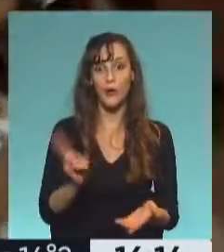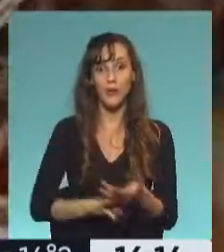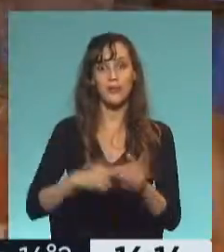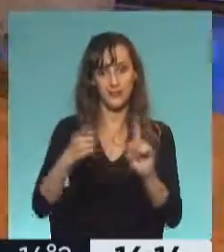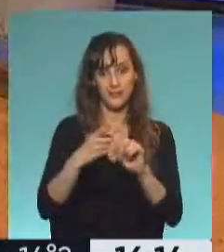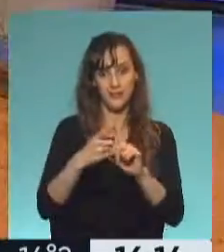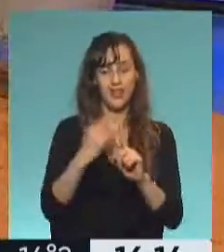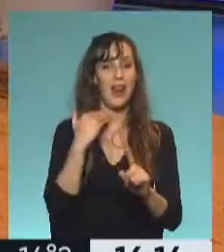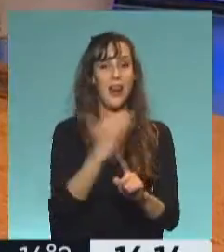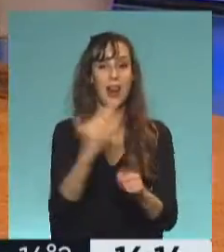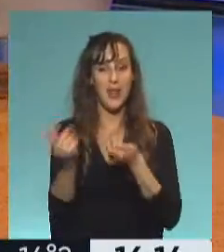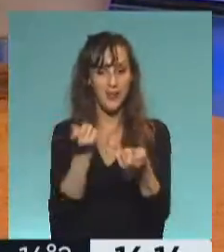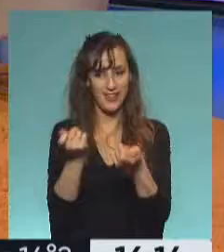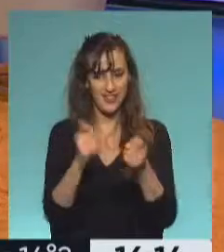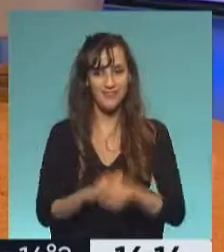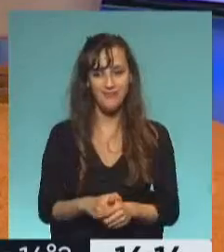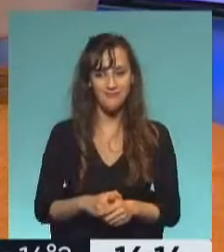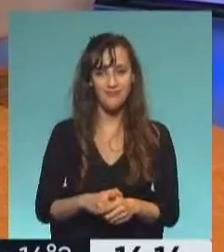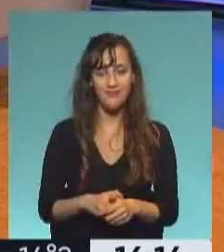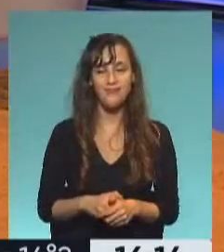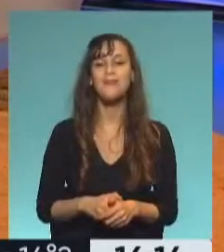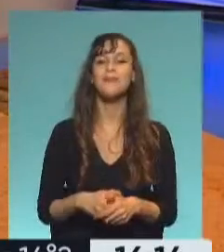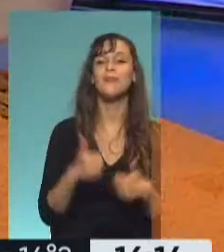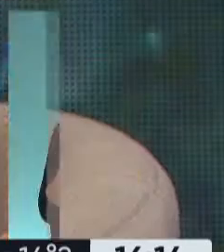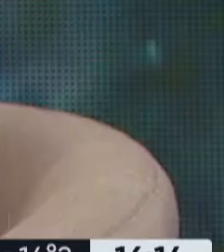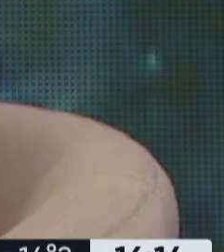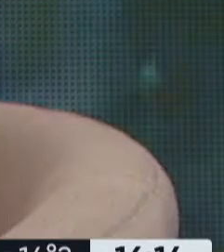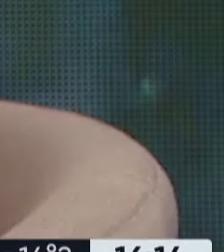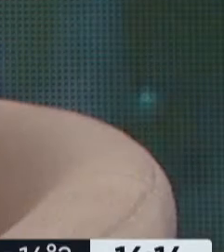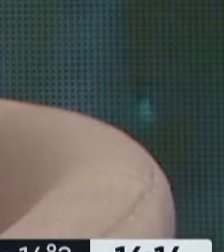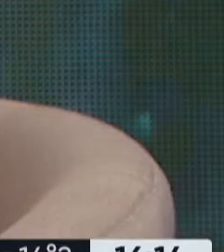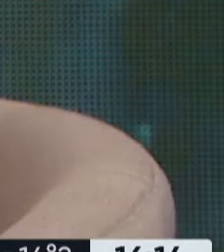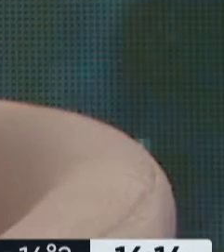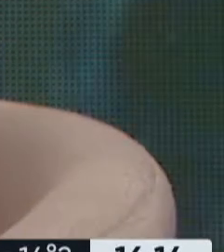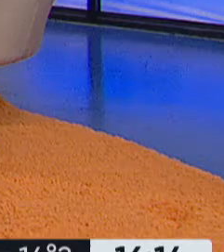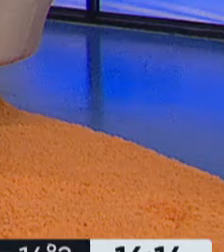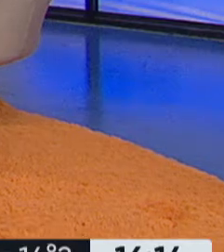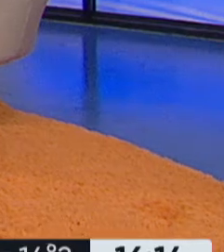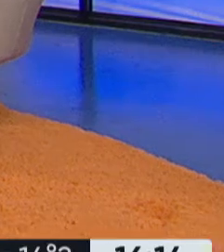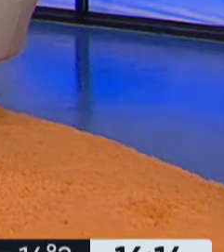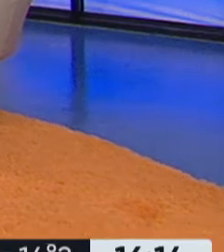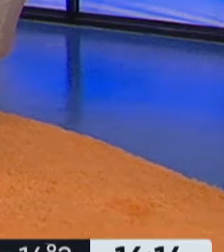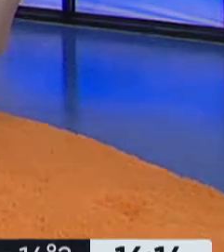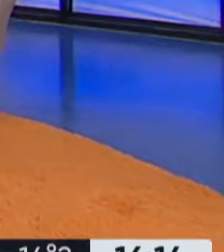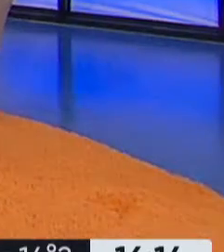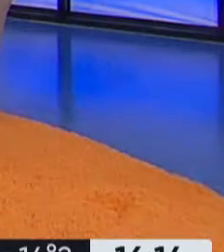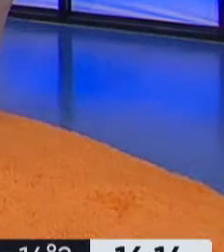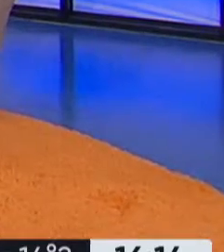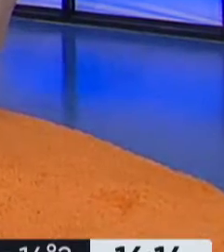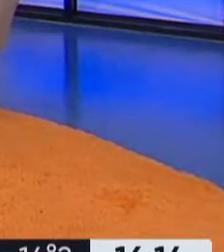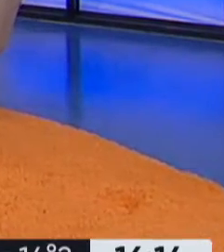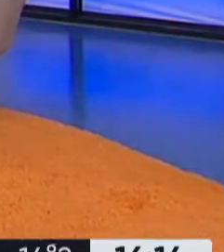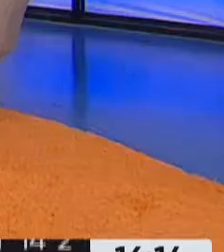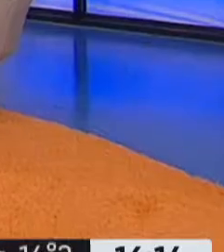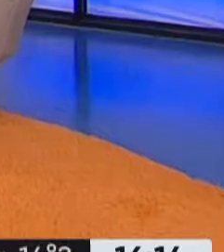traerles muchas historias. Excelente. Ahora volvemos entonces con Paulita y con Miguel. Es un día ideal para hacer notas de interior por la lluvia y todo eso. Lo que